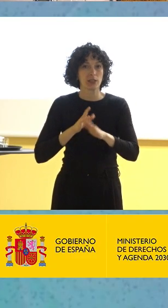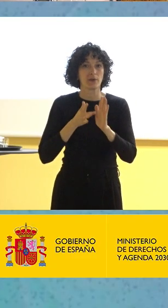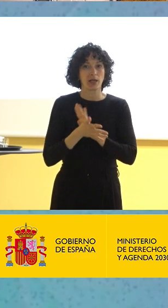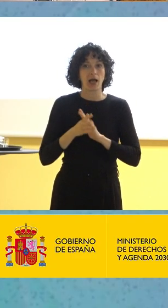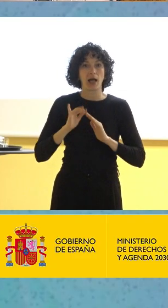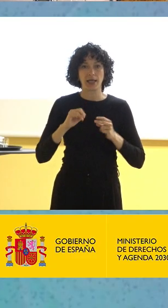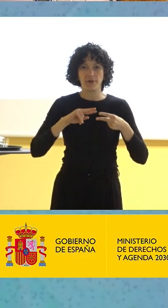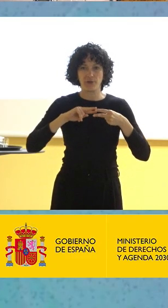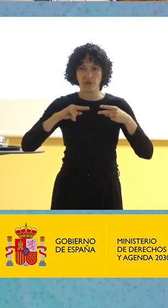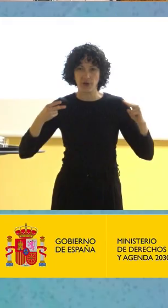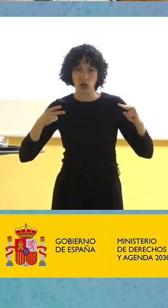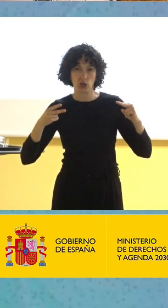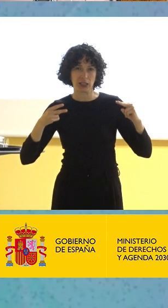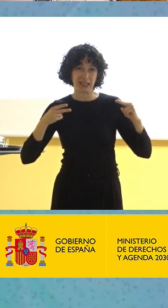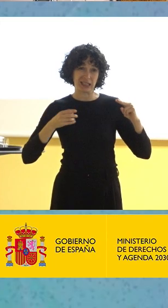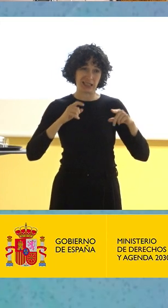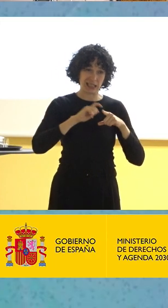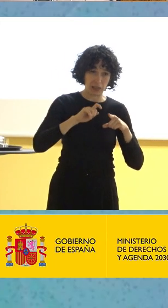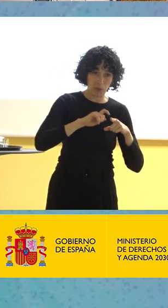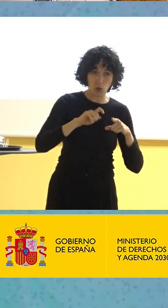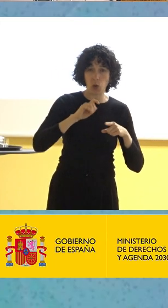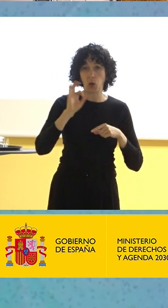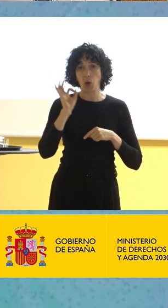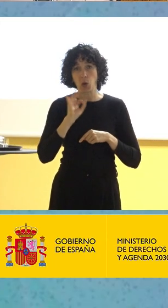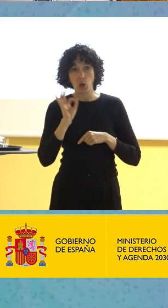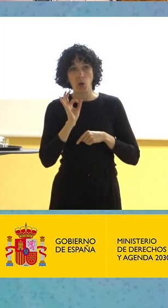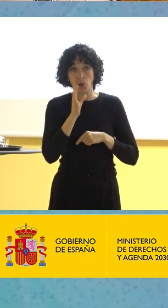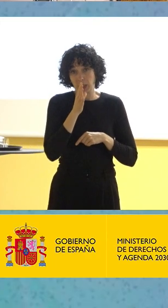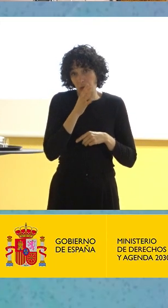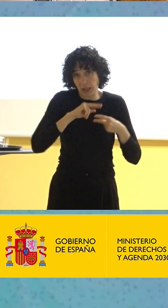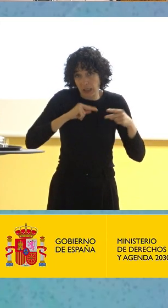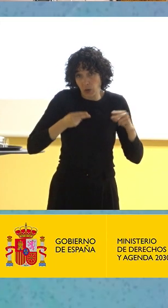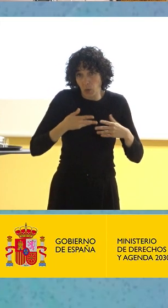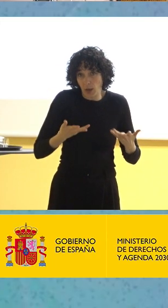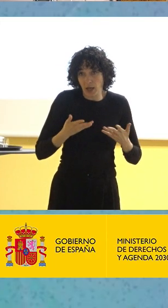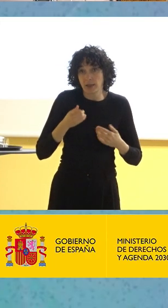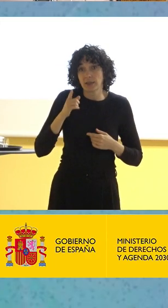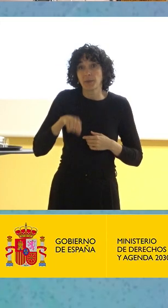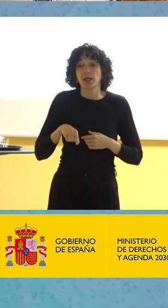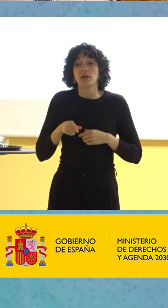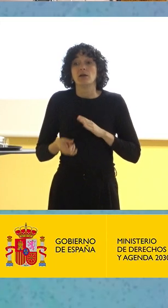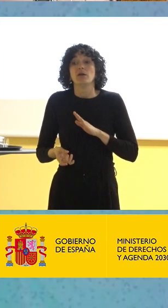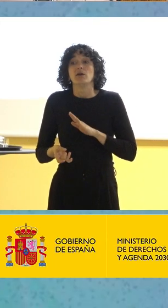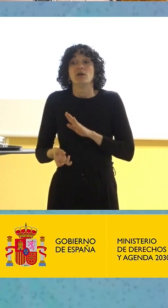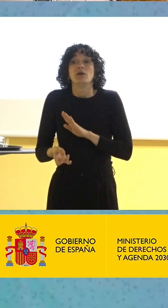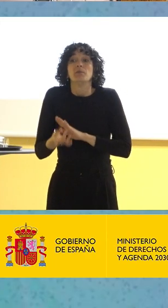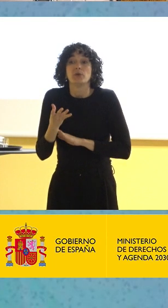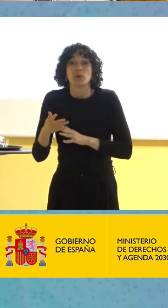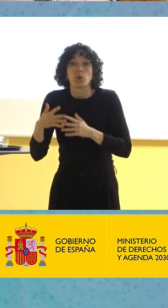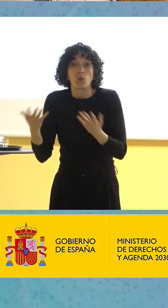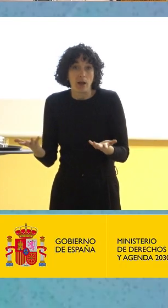fenotipo como o sea, el genotipo, digamos la causa genética, como el fenotipo, la manifestación de esa causa,